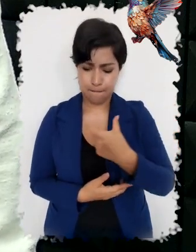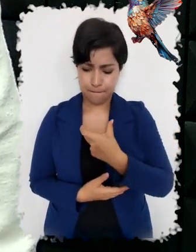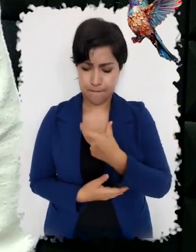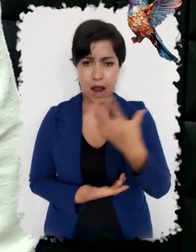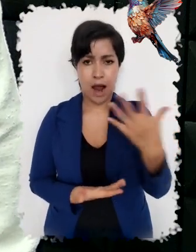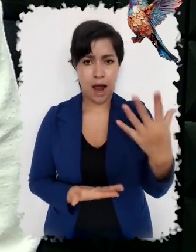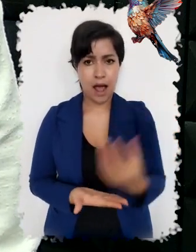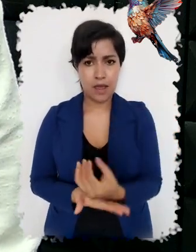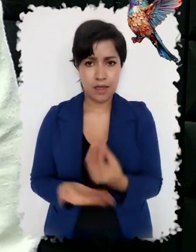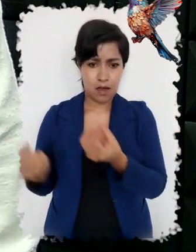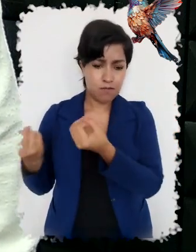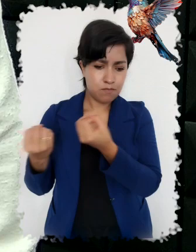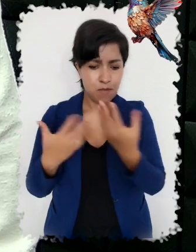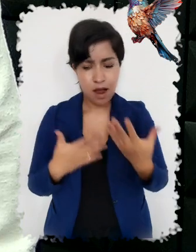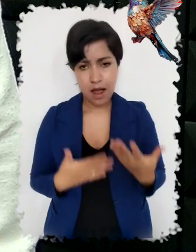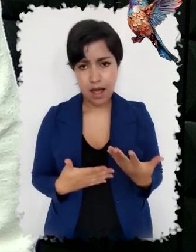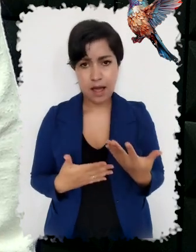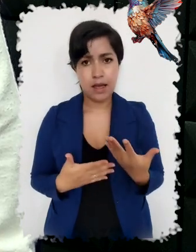medallas